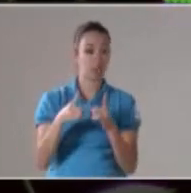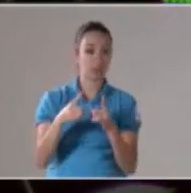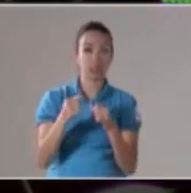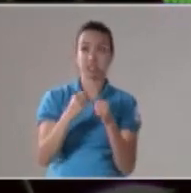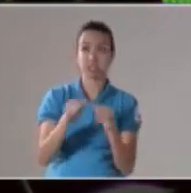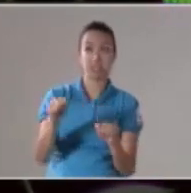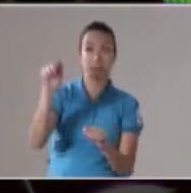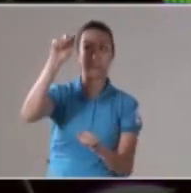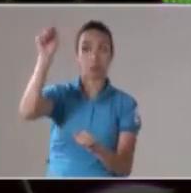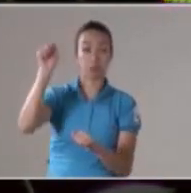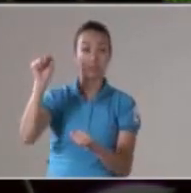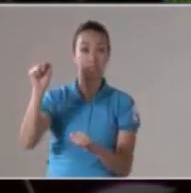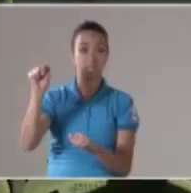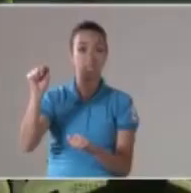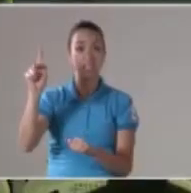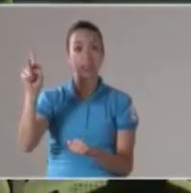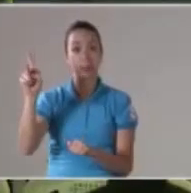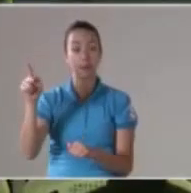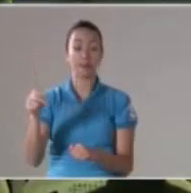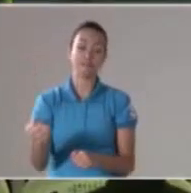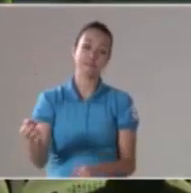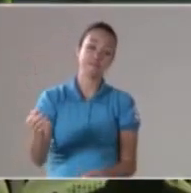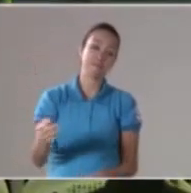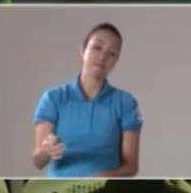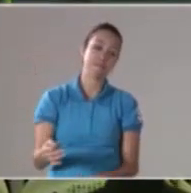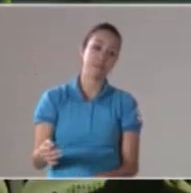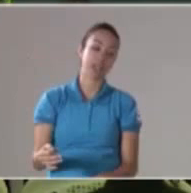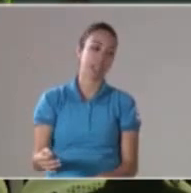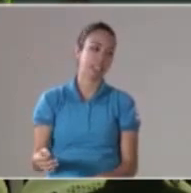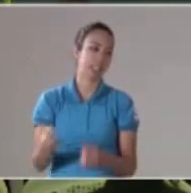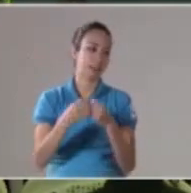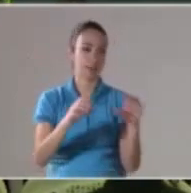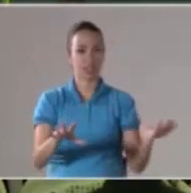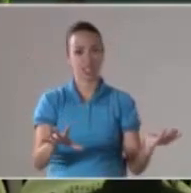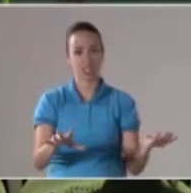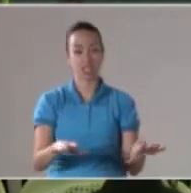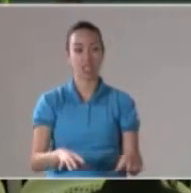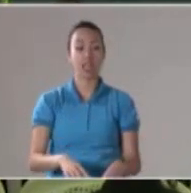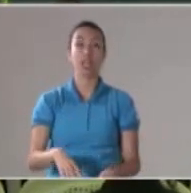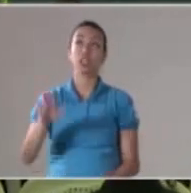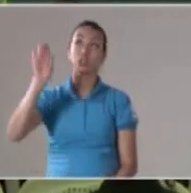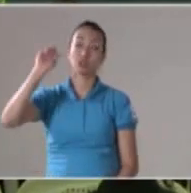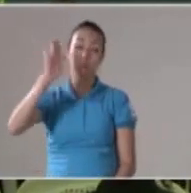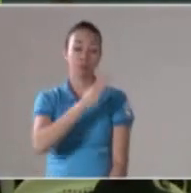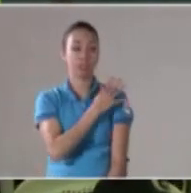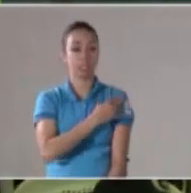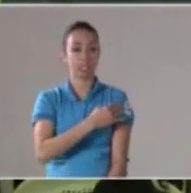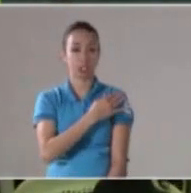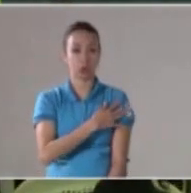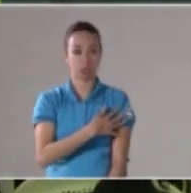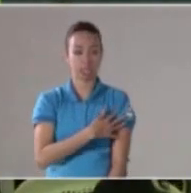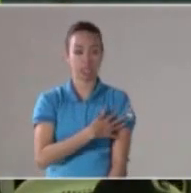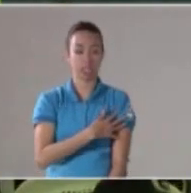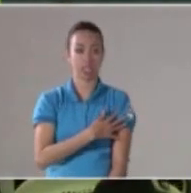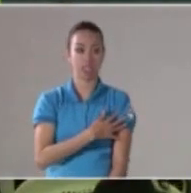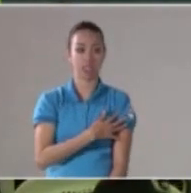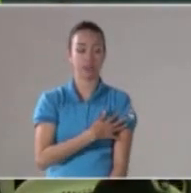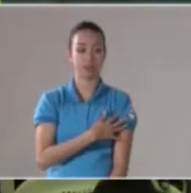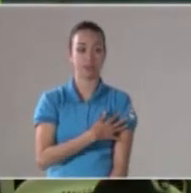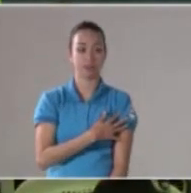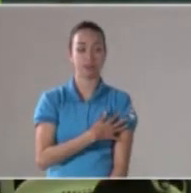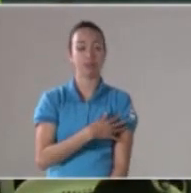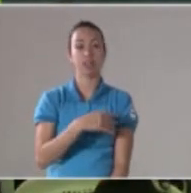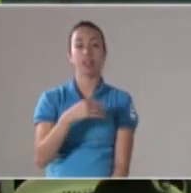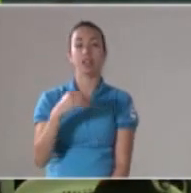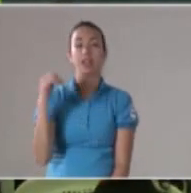y haber fracasado, la misericordia de Dios es tan grande que nos está esperando, ¿verdad? Para decir: ok, vengan a mí y